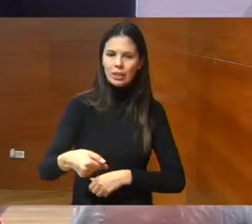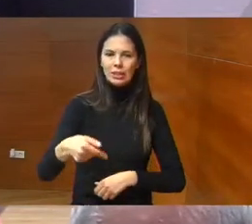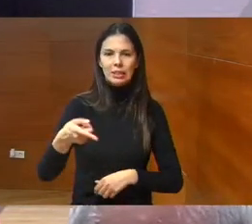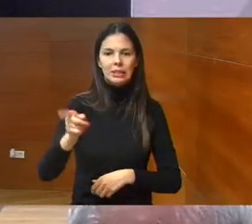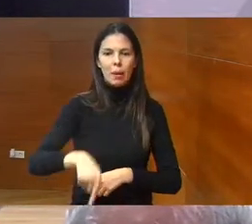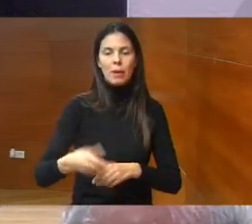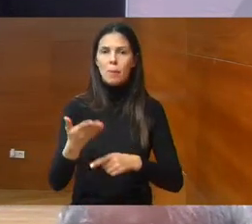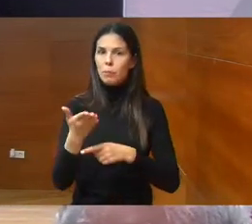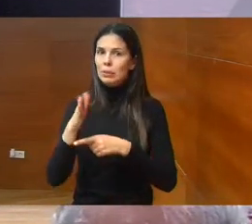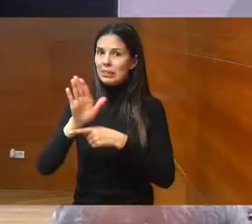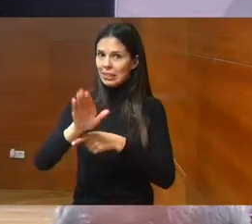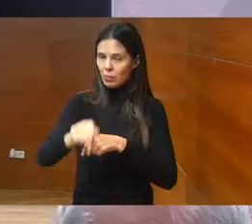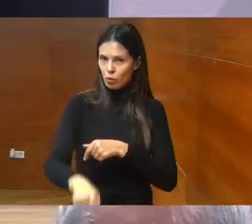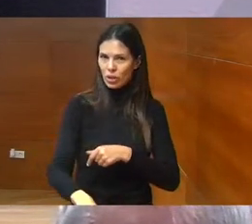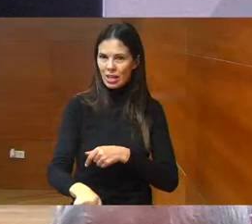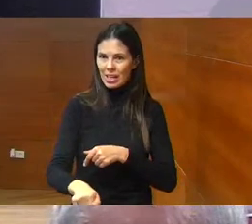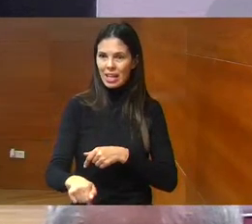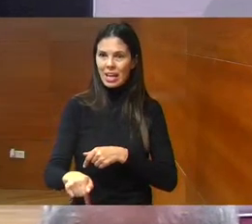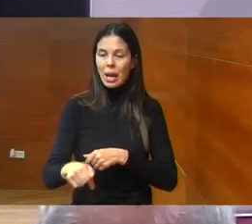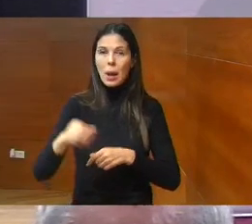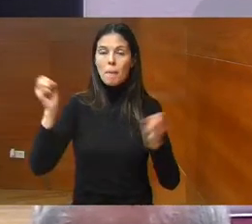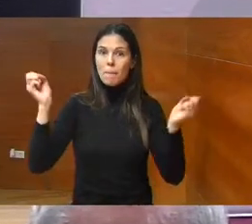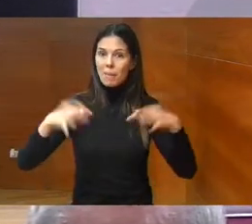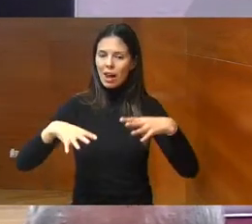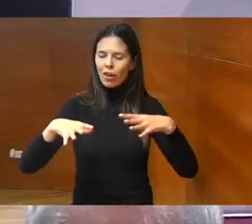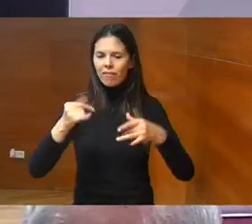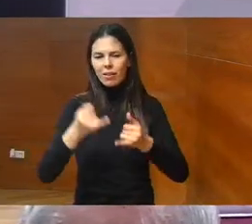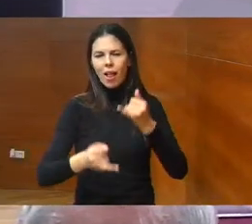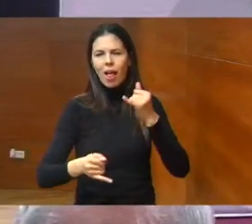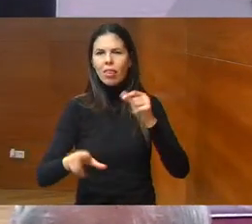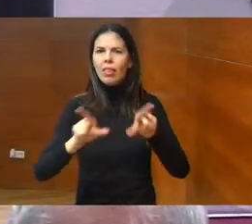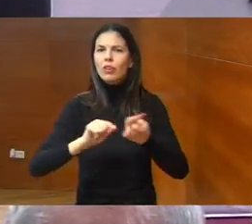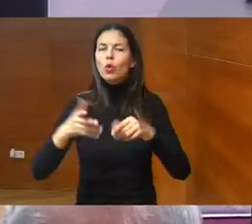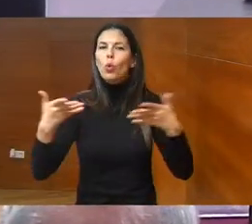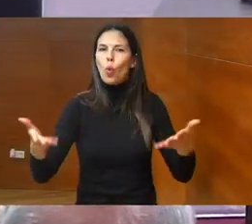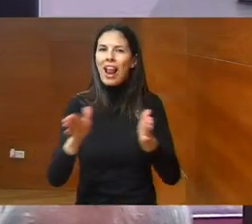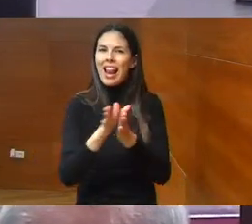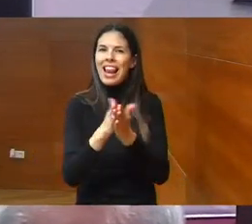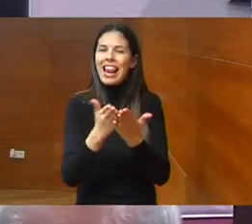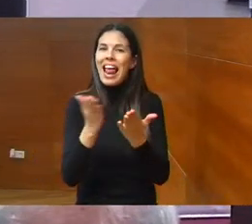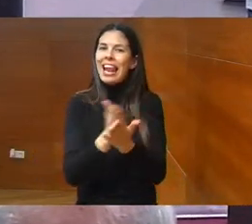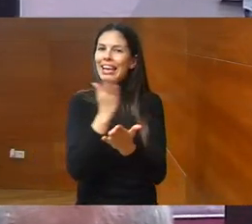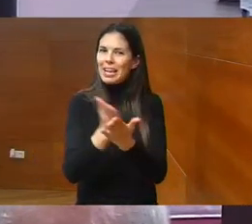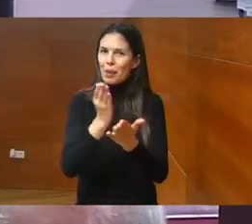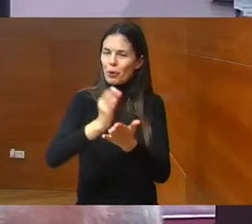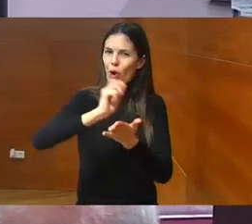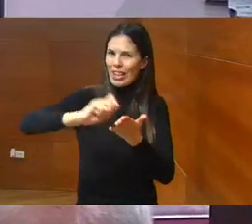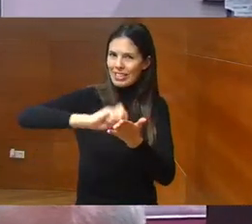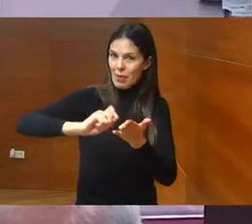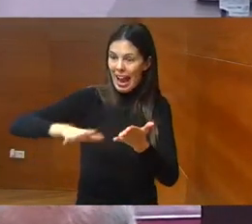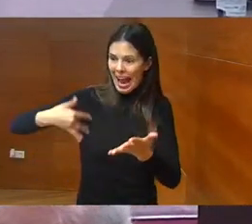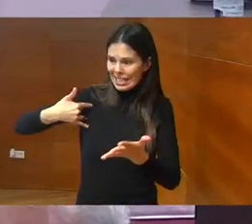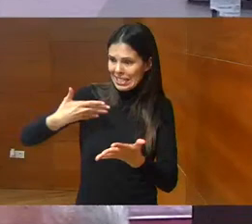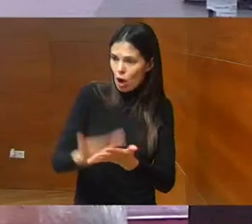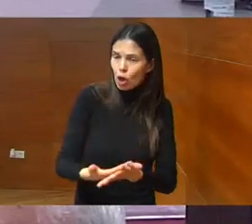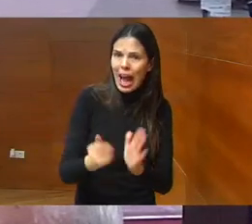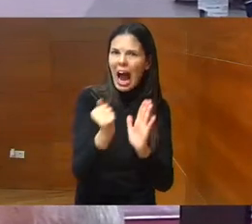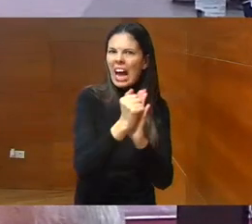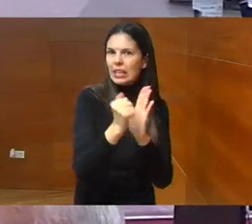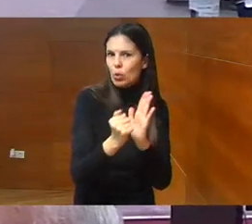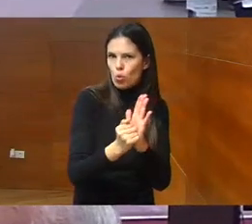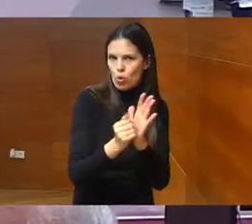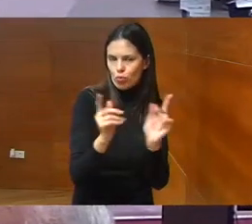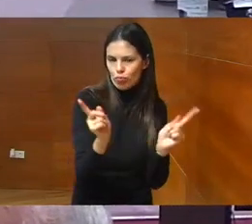que a decisión de Mila de escribir un libro atágoras fueron varios artigos ahora